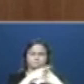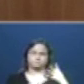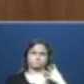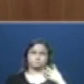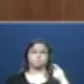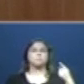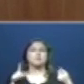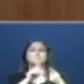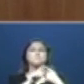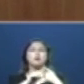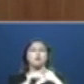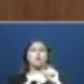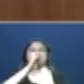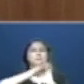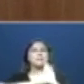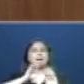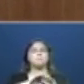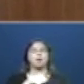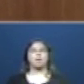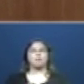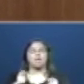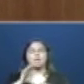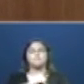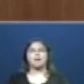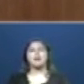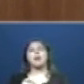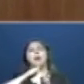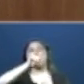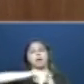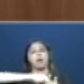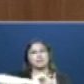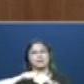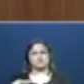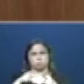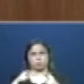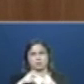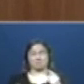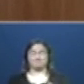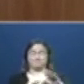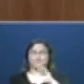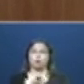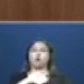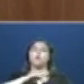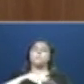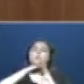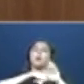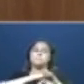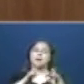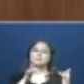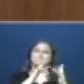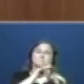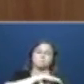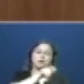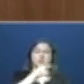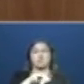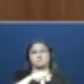en primer lugar medidas de fomento del alquiler social se regulará un programa de intermediación destinado a las rentas más bajas se impulsará la